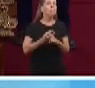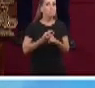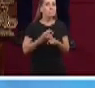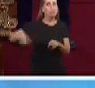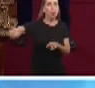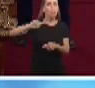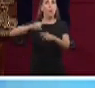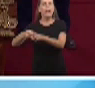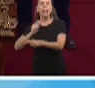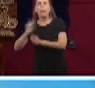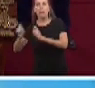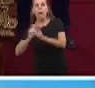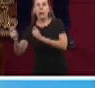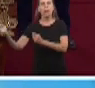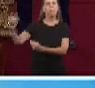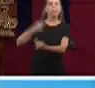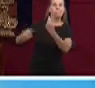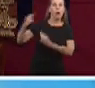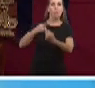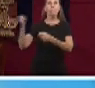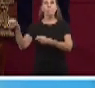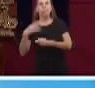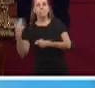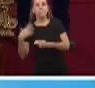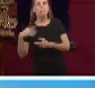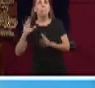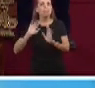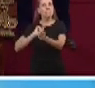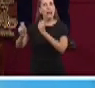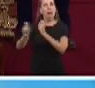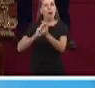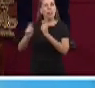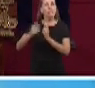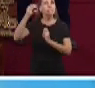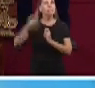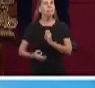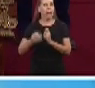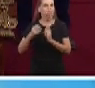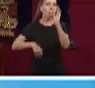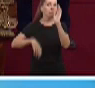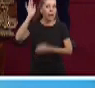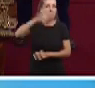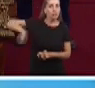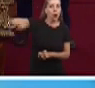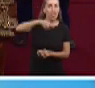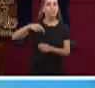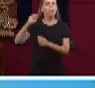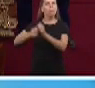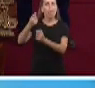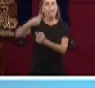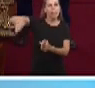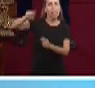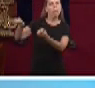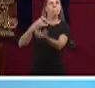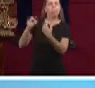mundo financiero, donde, como vemos, los bonos de muchas empresas argentinas crecieron. Y los bonos del Estado